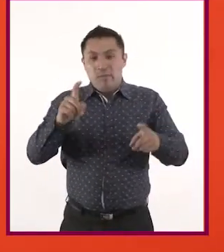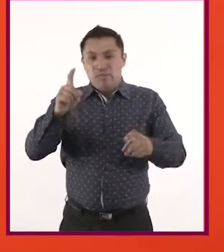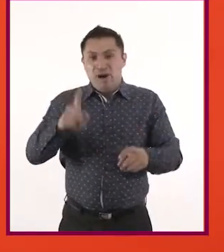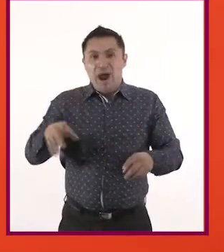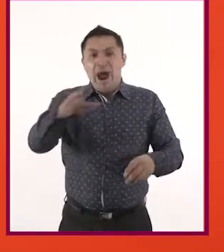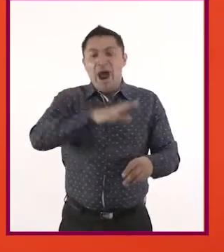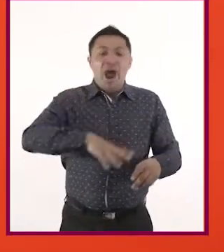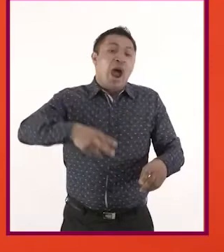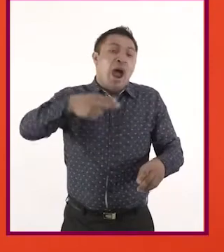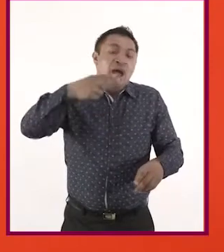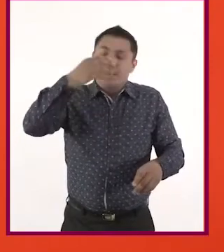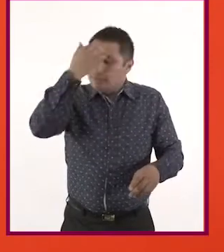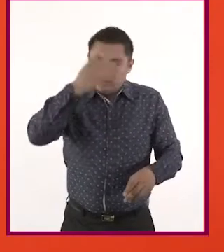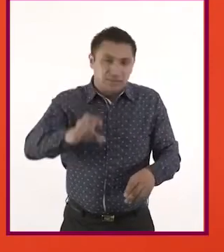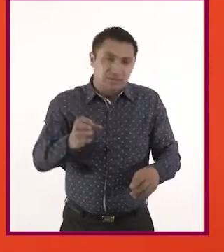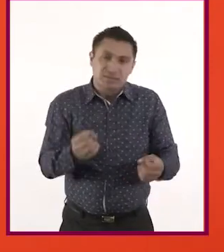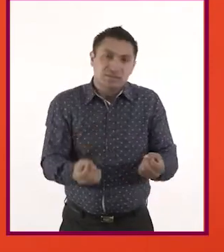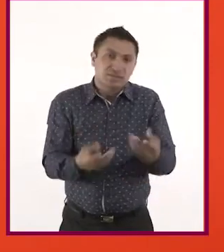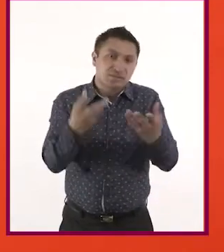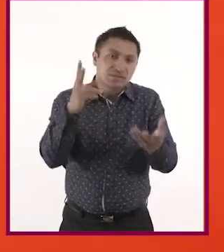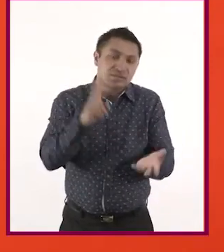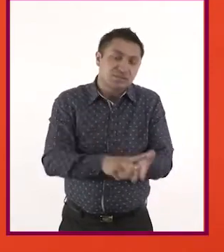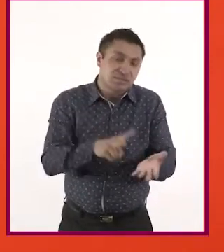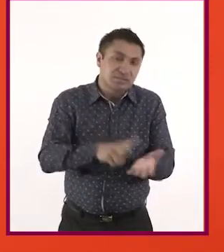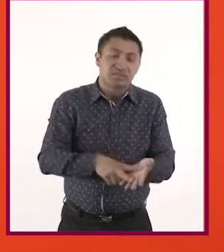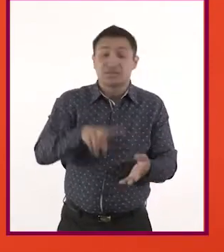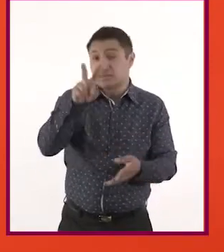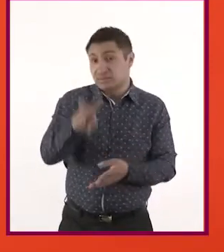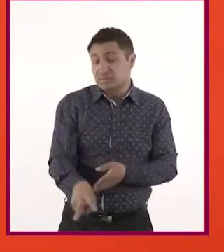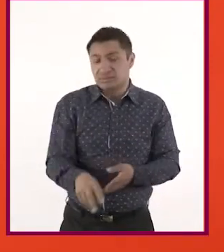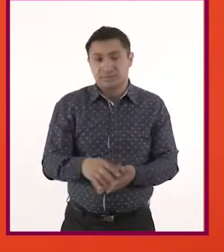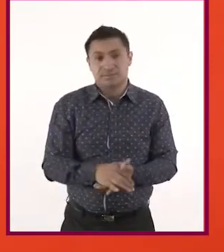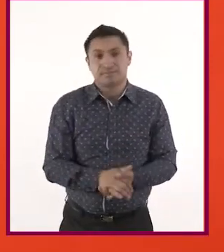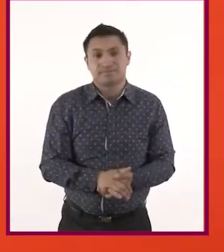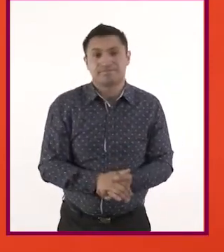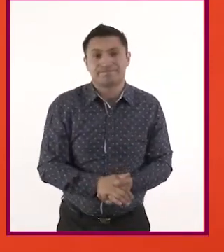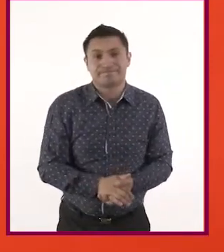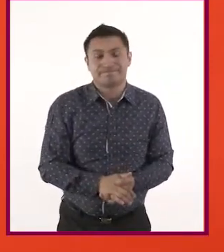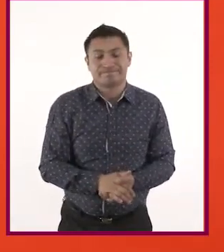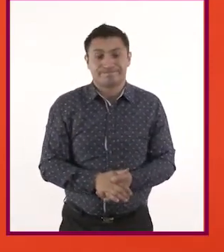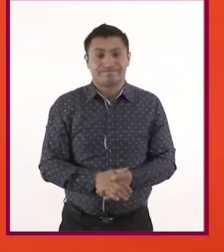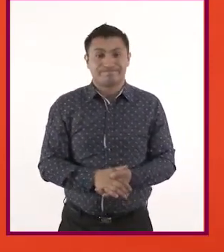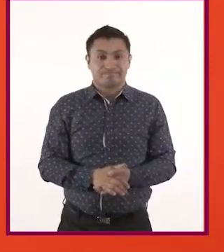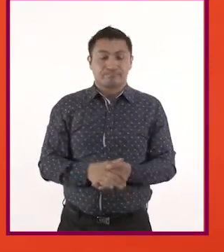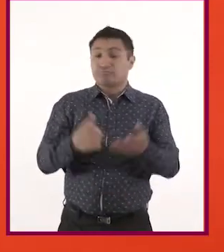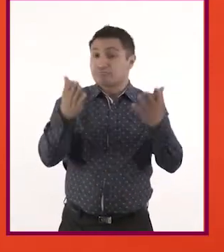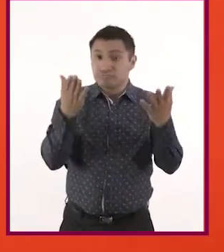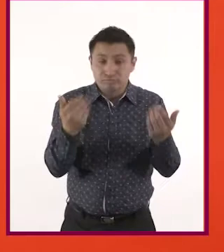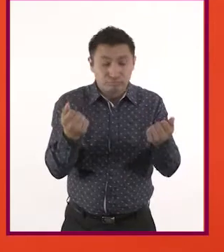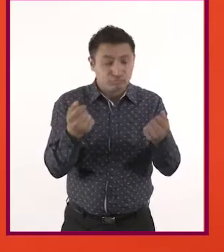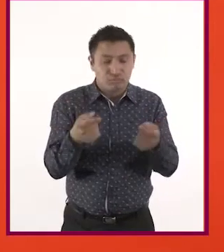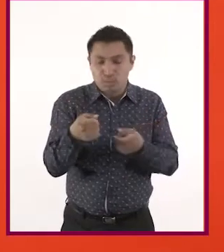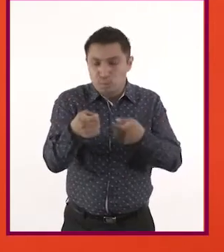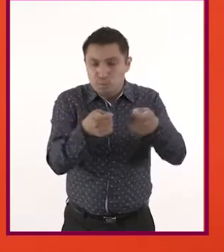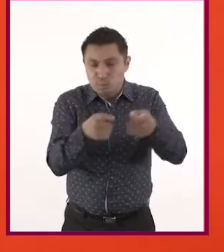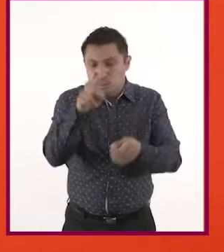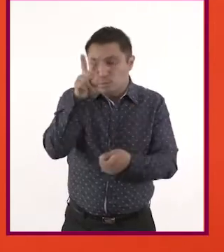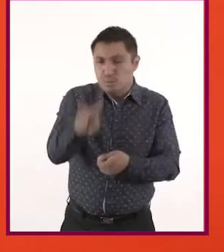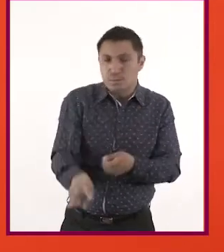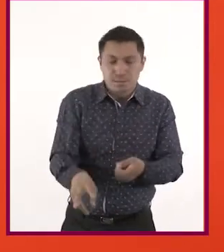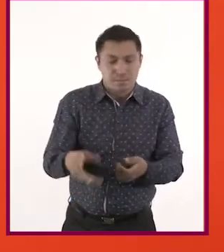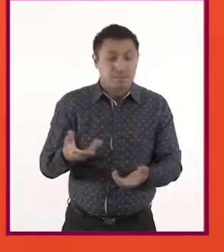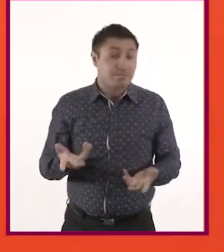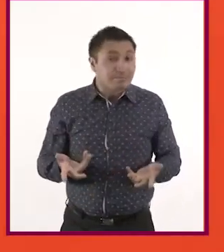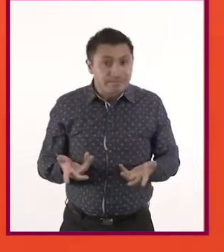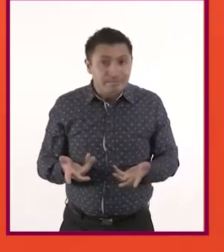práctica no se conoce el volumen real de las extracciones, la disponibilidad del recurso, ni tampoco existe un monitoreo real sobre el